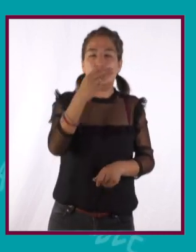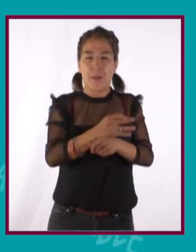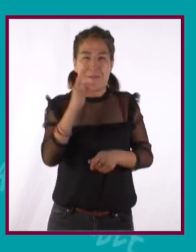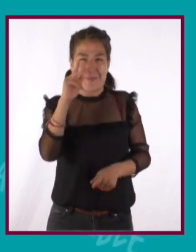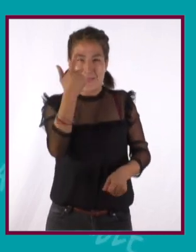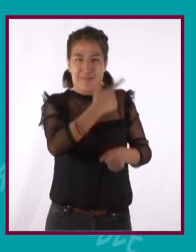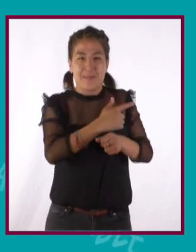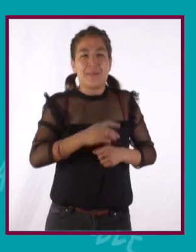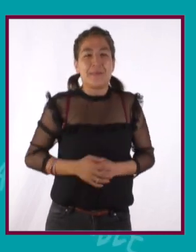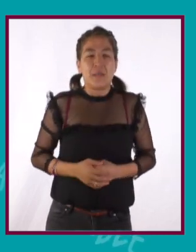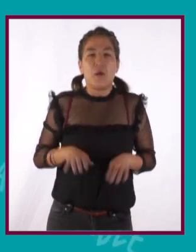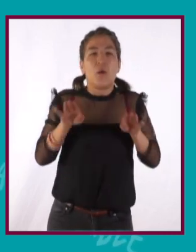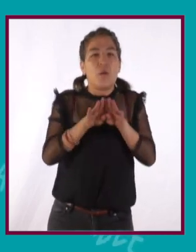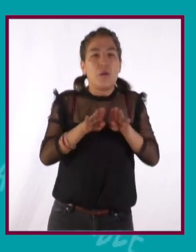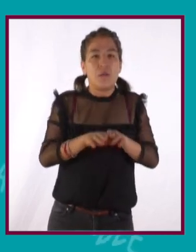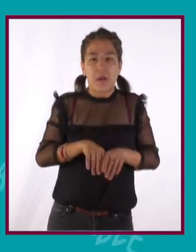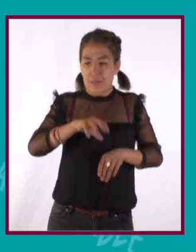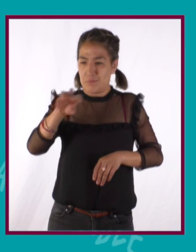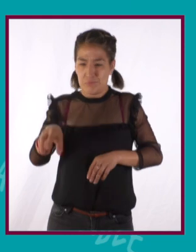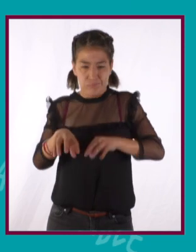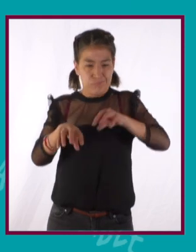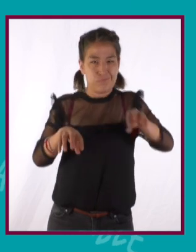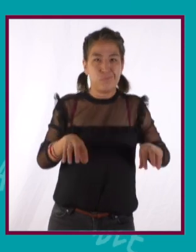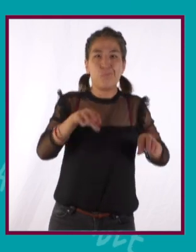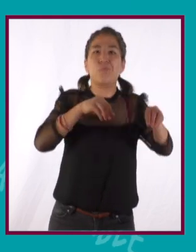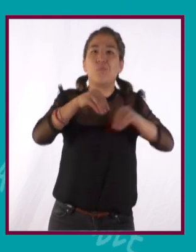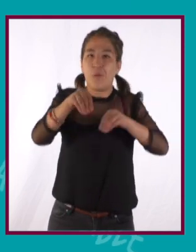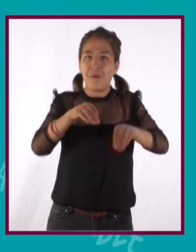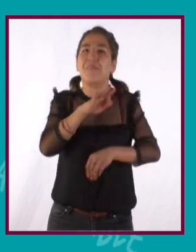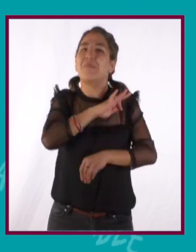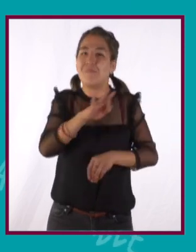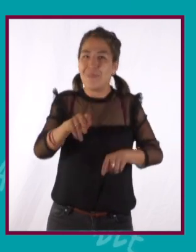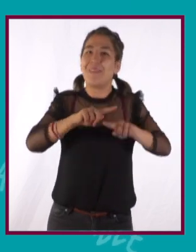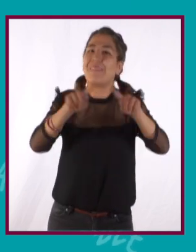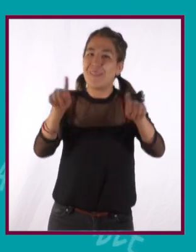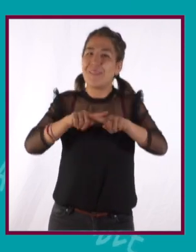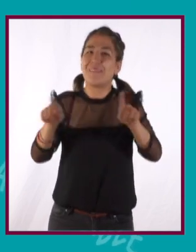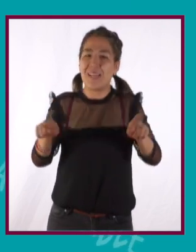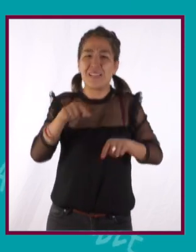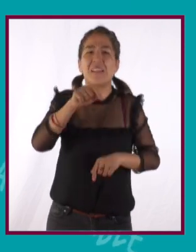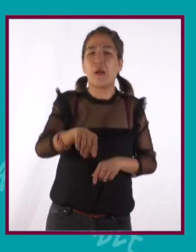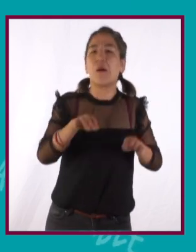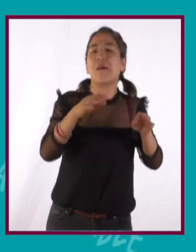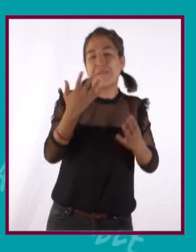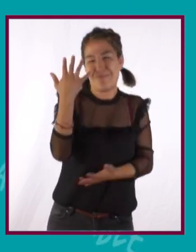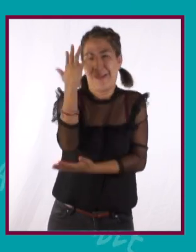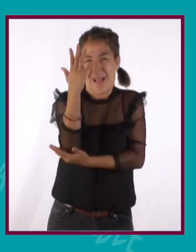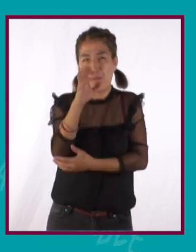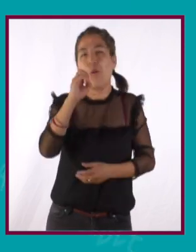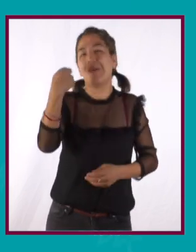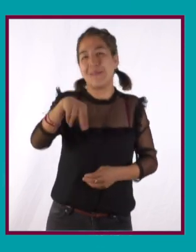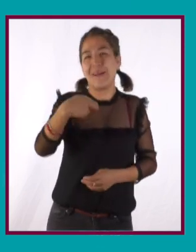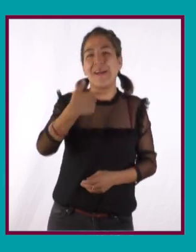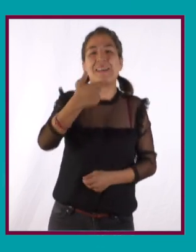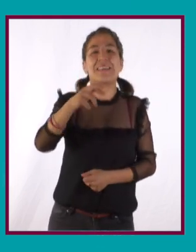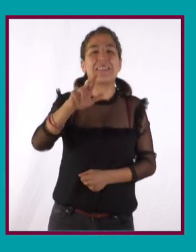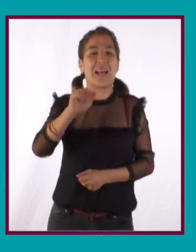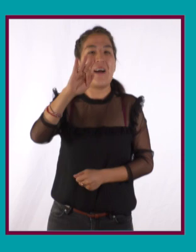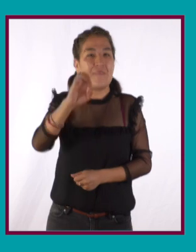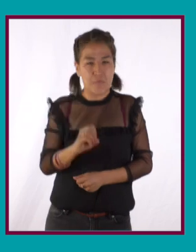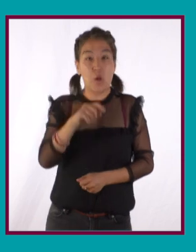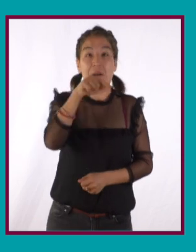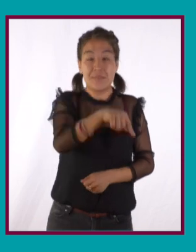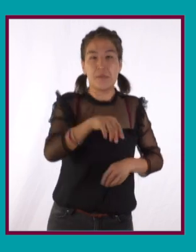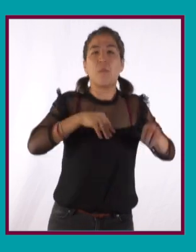damos cuenta, vemos que con cada nodo que crece hacia afuera hay una posibilidad de movimiento. Este grafo o árbol lo que nos muestra es que